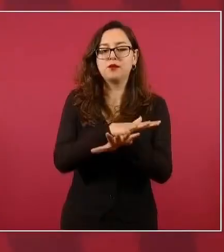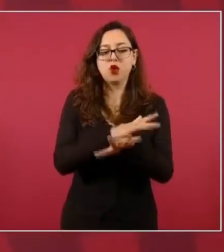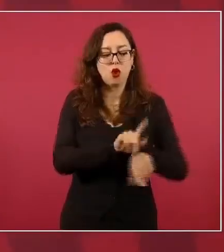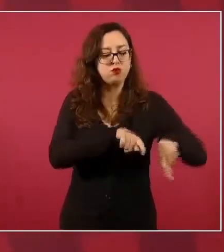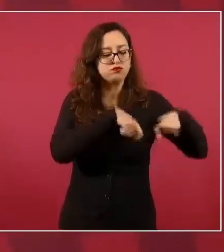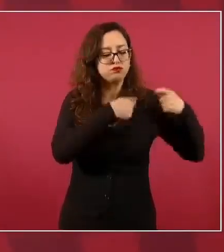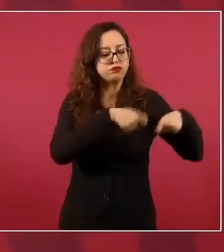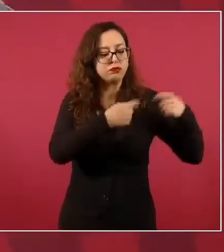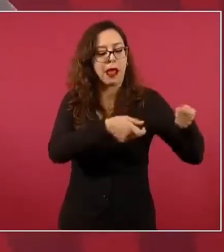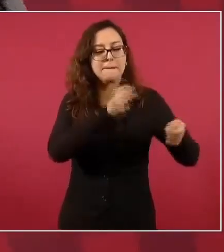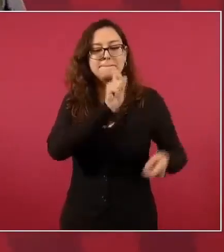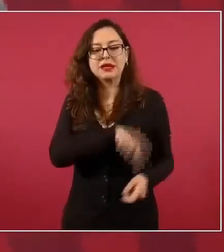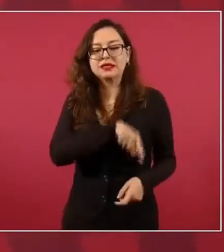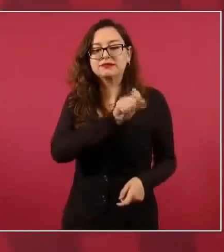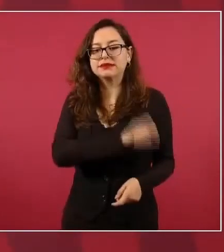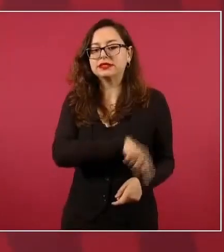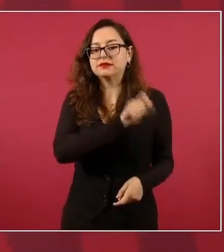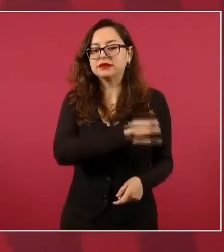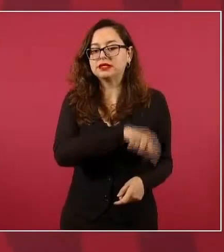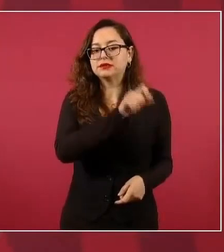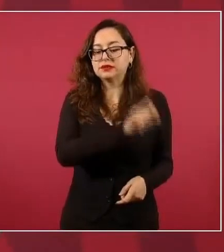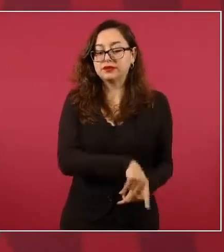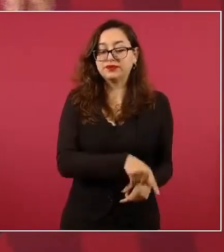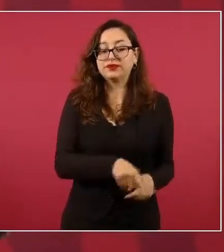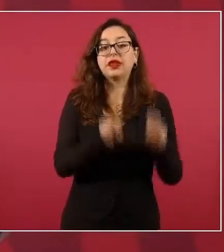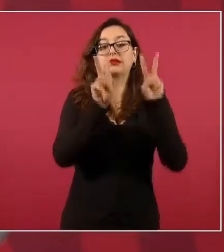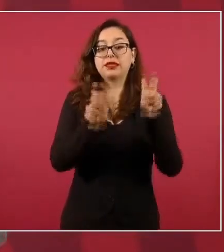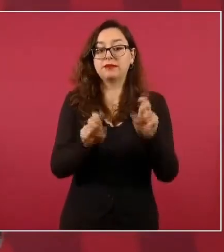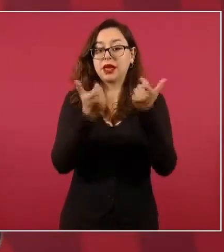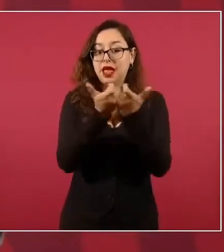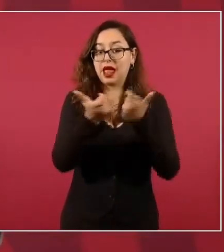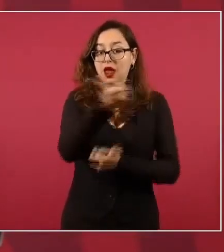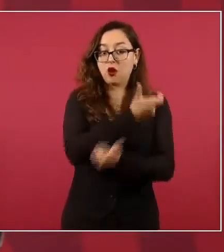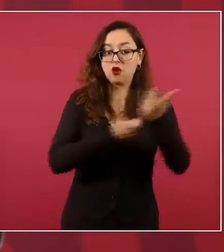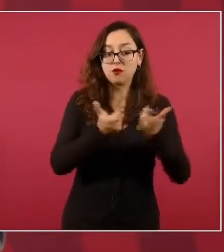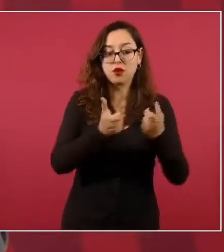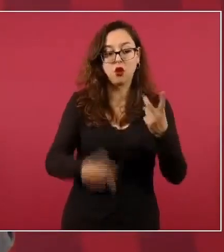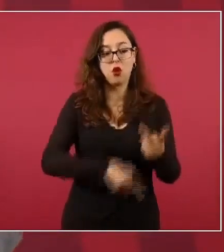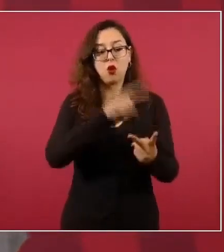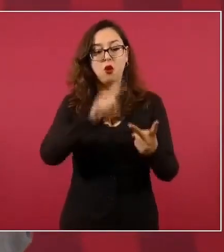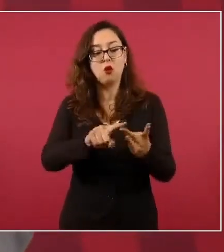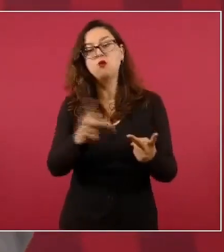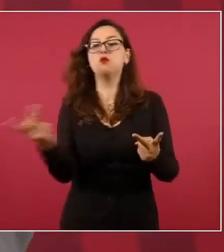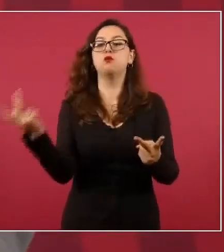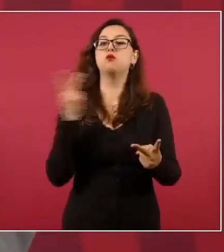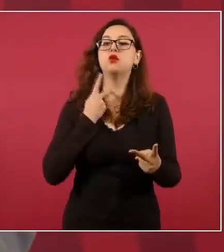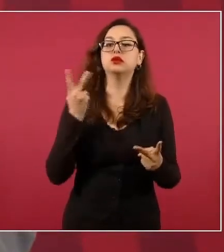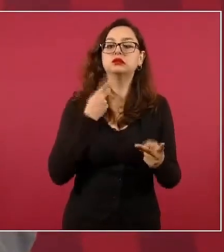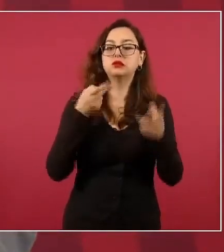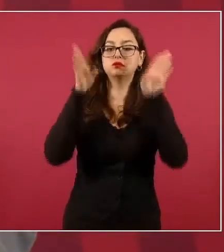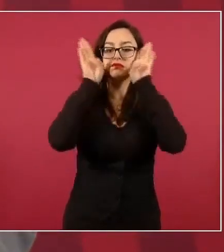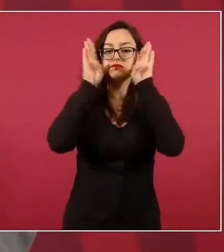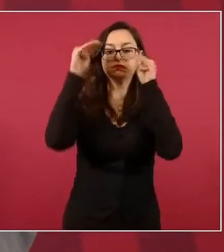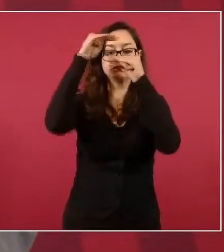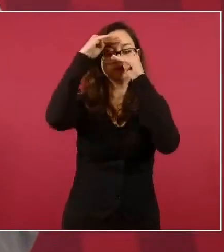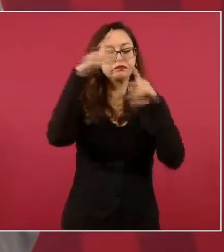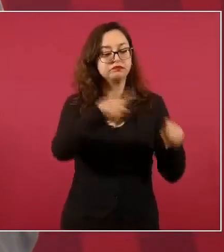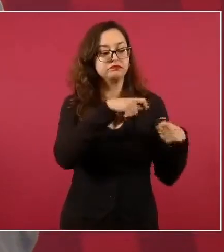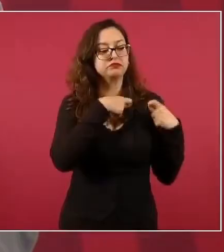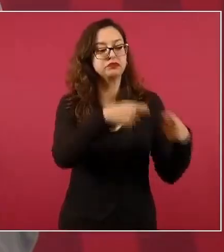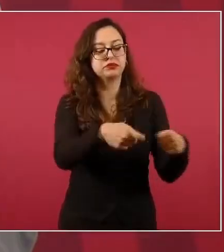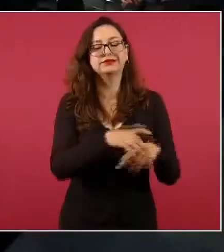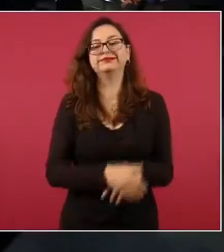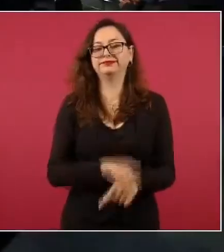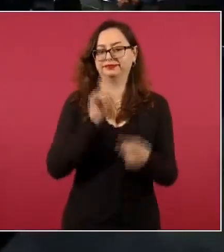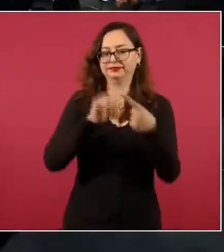En lo económico, porque quieren seguir manteniendo privilegios como el no pagar